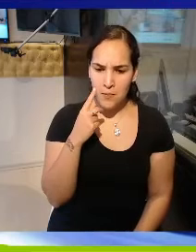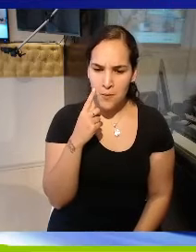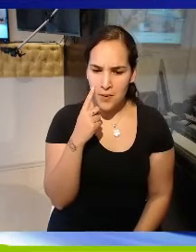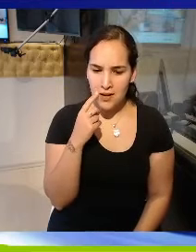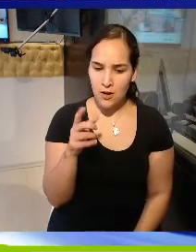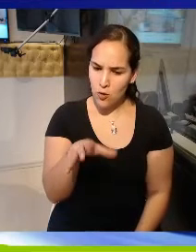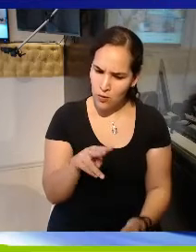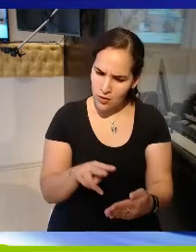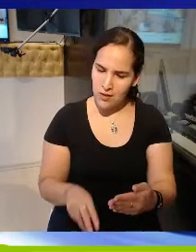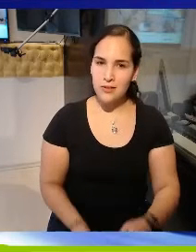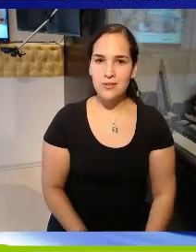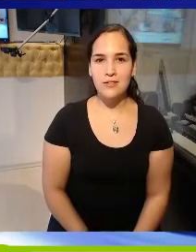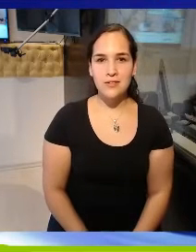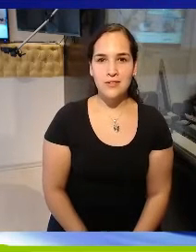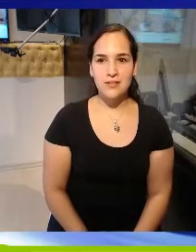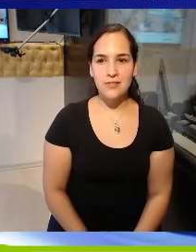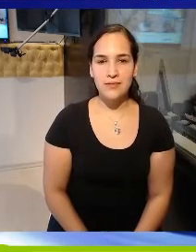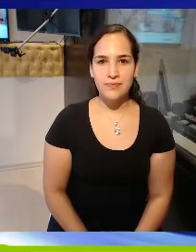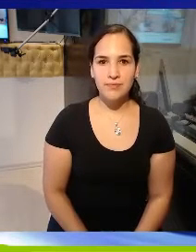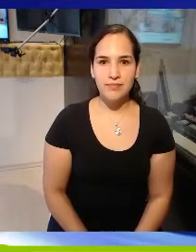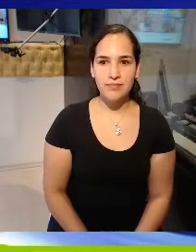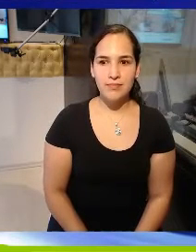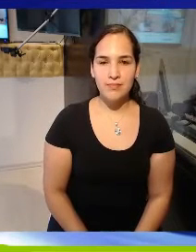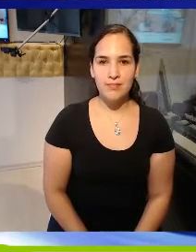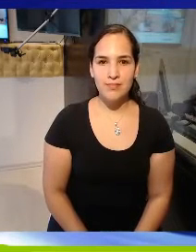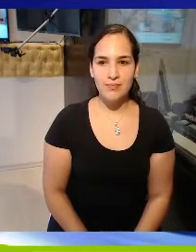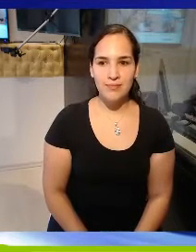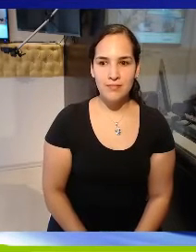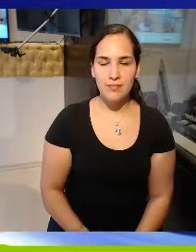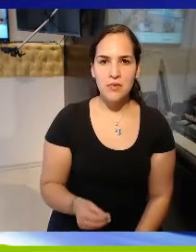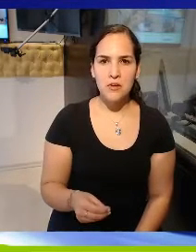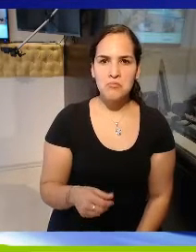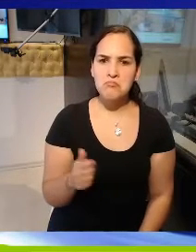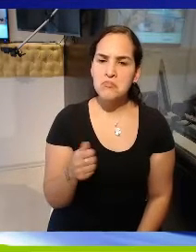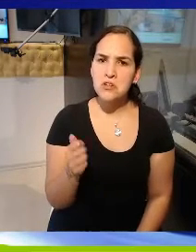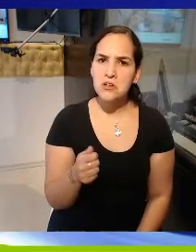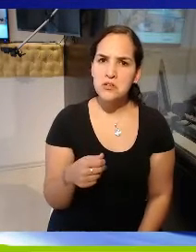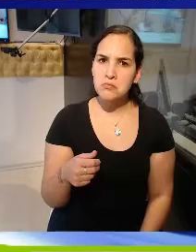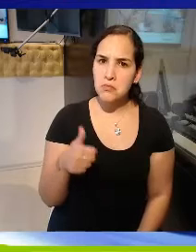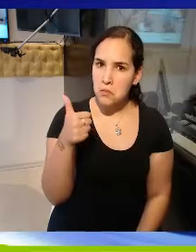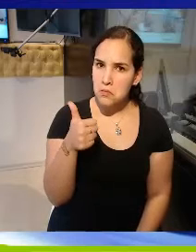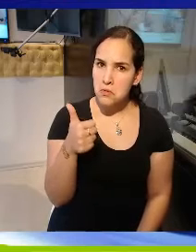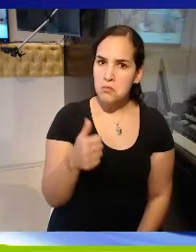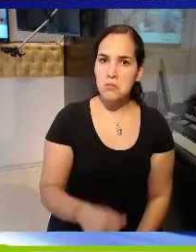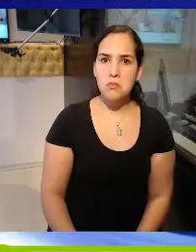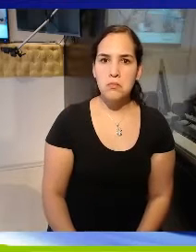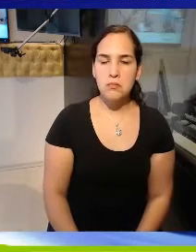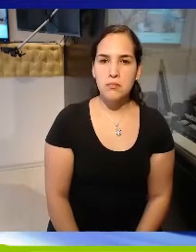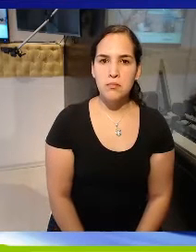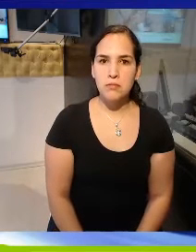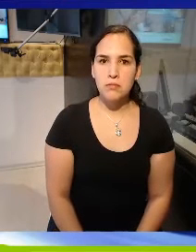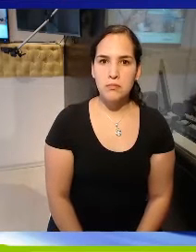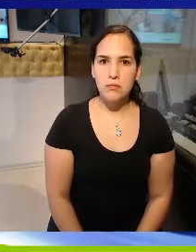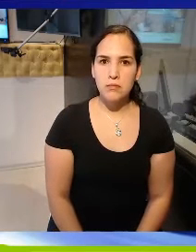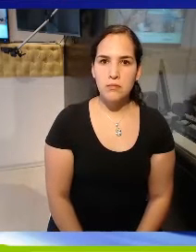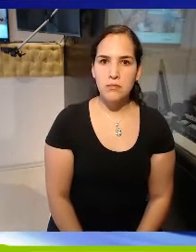otras pasaron seguro ahorita. Sí. ¿Y qué pasó con tú? Espera un momento. ¿Quiénes pasaron? ¿Qué pasó? Kicker,